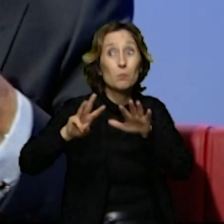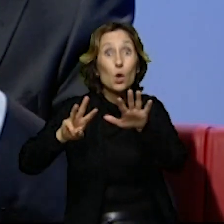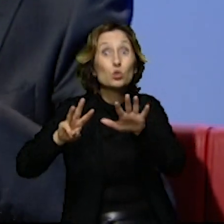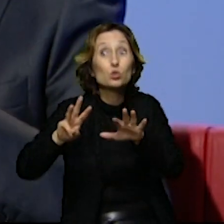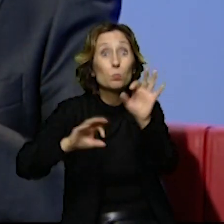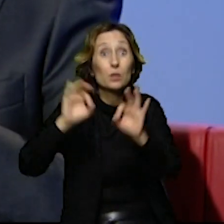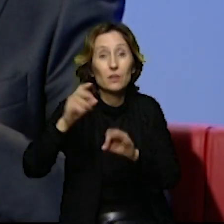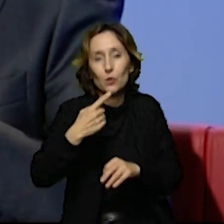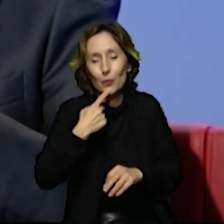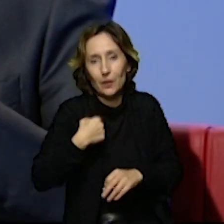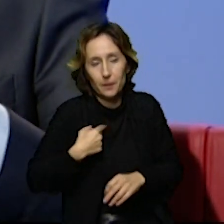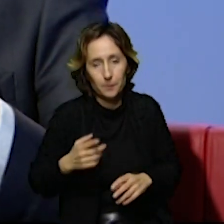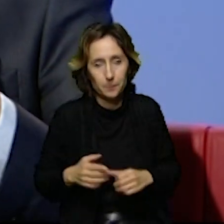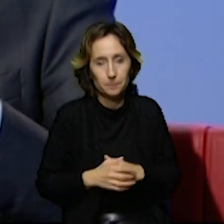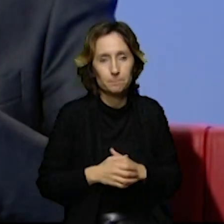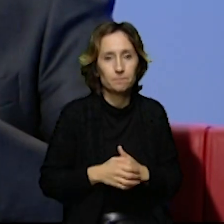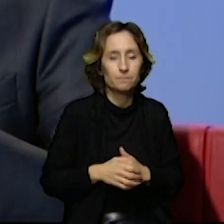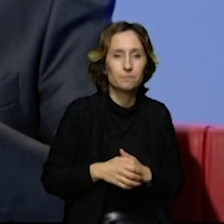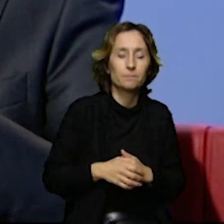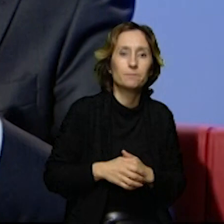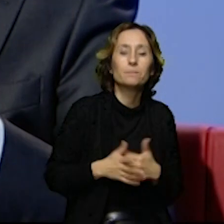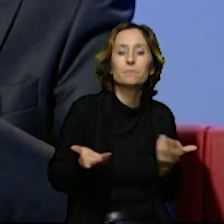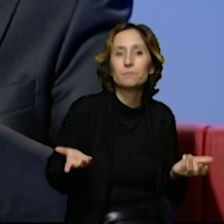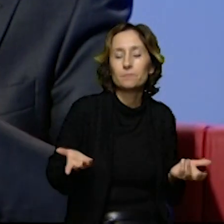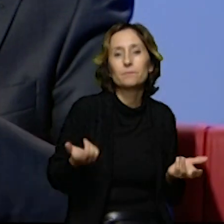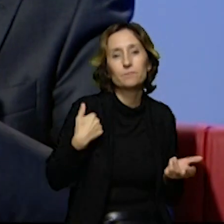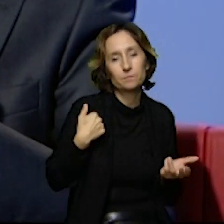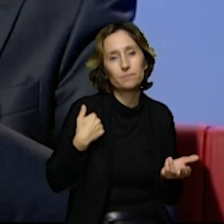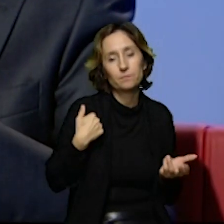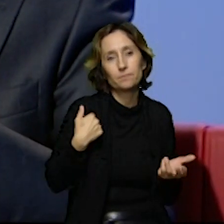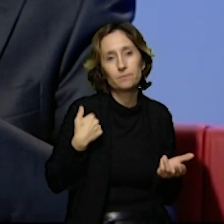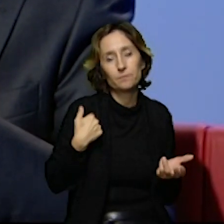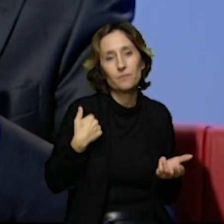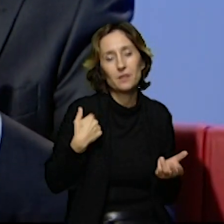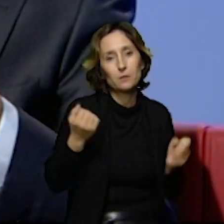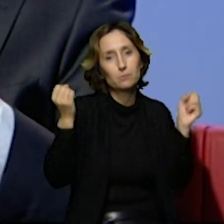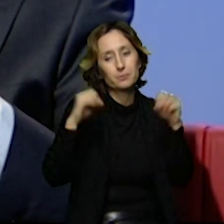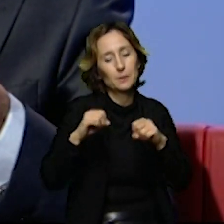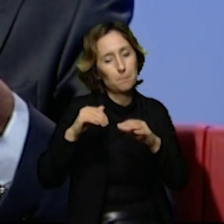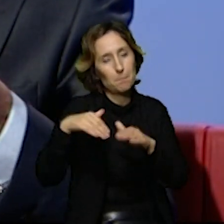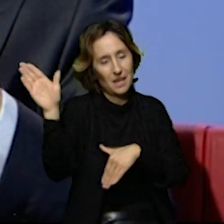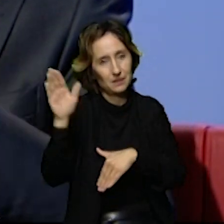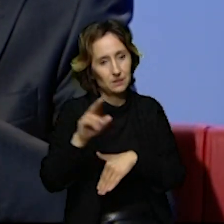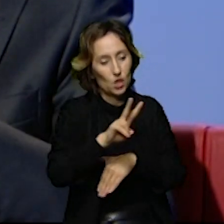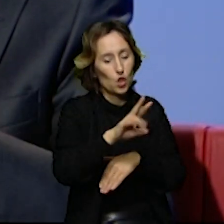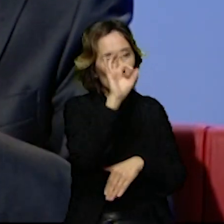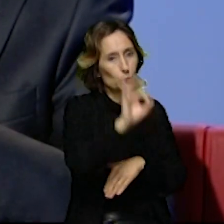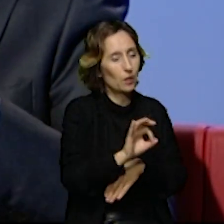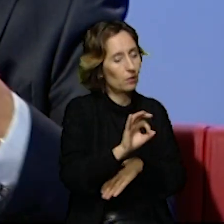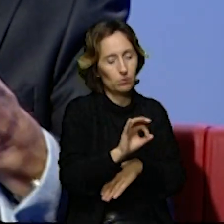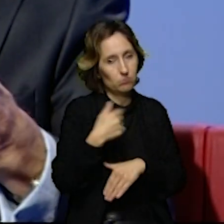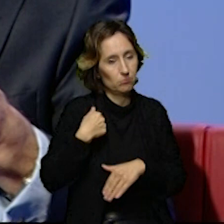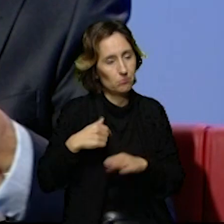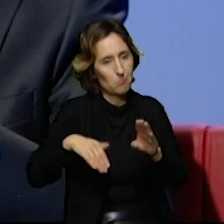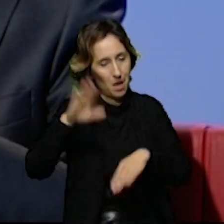dicen, ¿eh? Bueno, pues nosotros seríamos partidarios de deflactar un poco más que el 2%, ¿eh? Pero